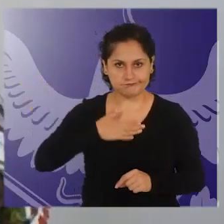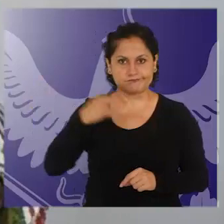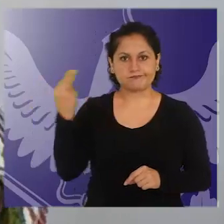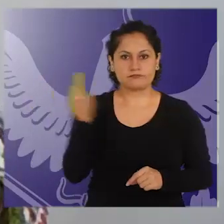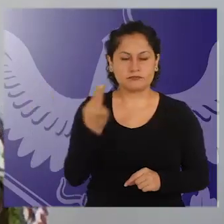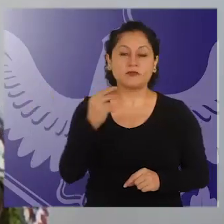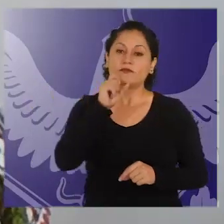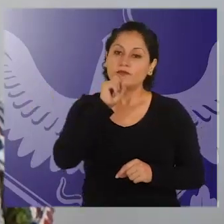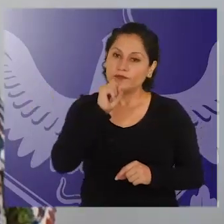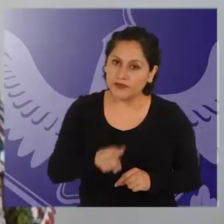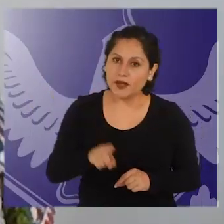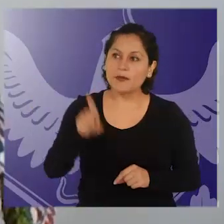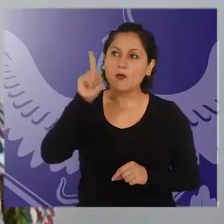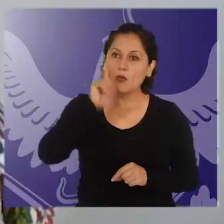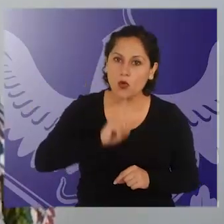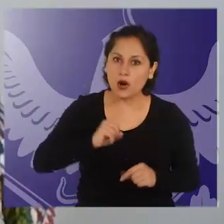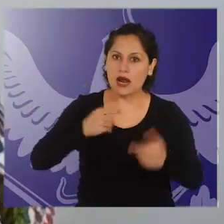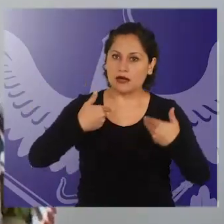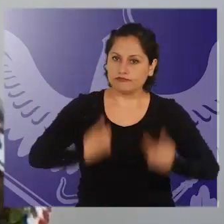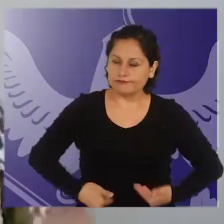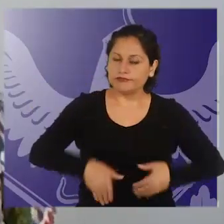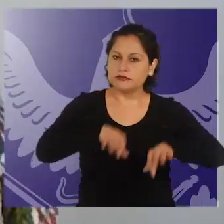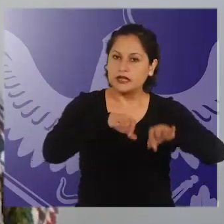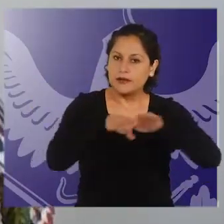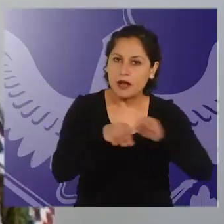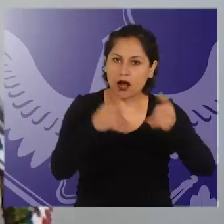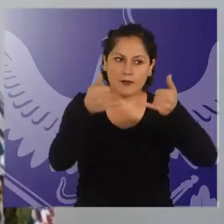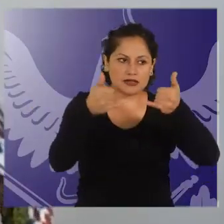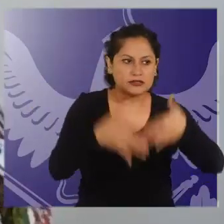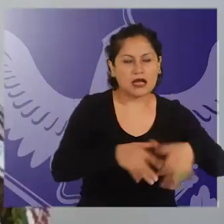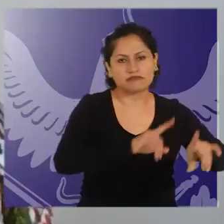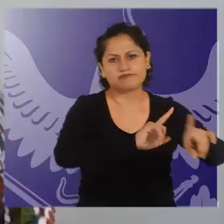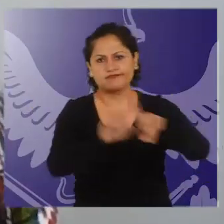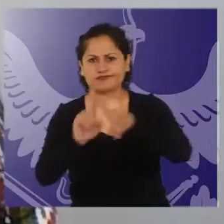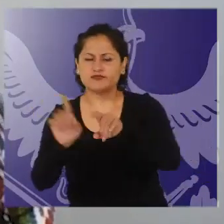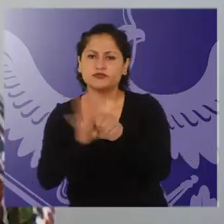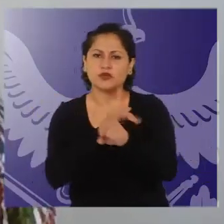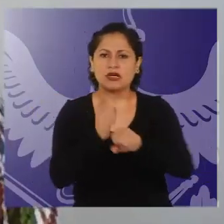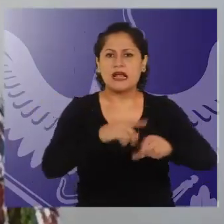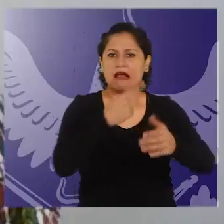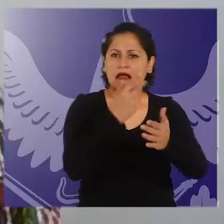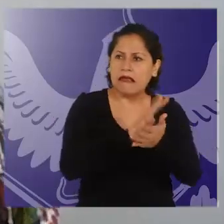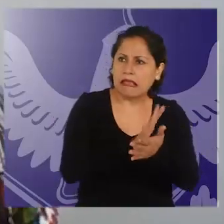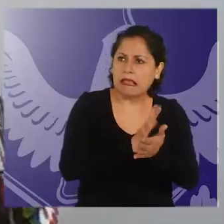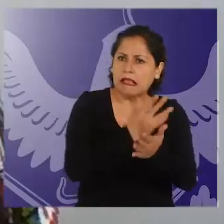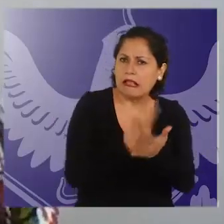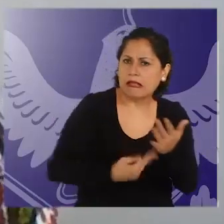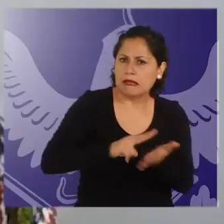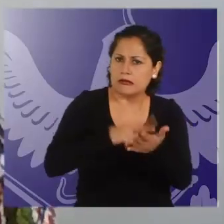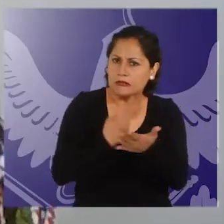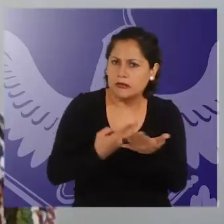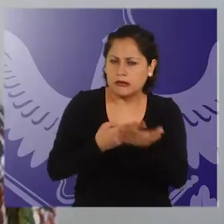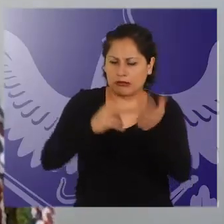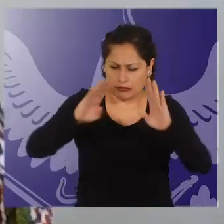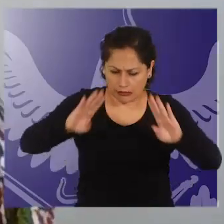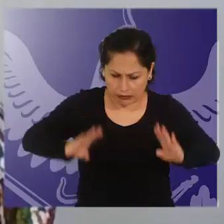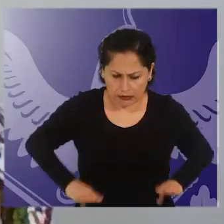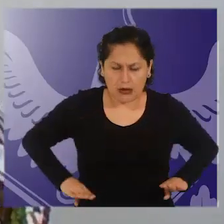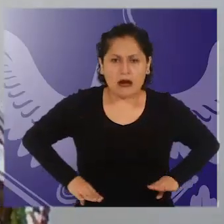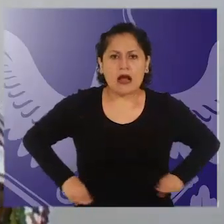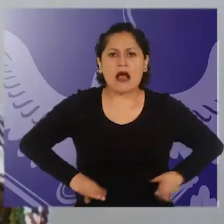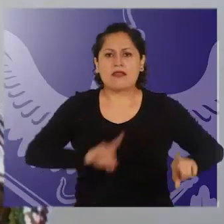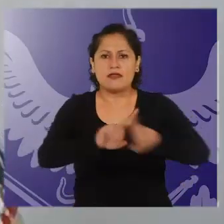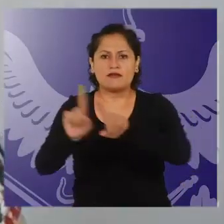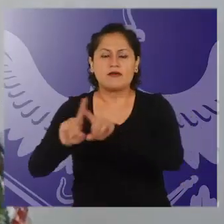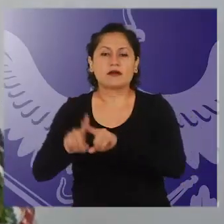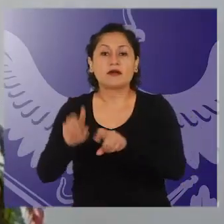una sobrecarga también en el trabajo de cuidados por ser mujer, por el hecho de ser mujer y por las intersecciones, por la hipersexualización que nos